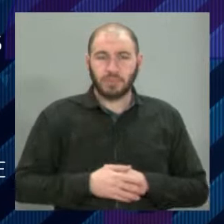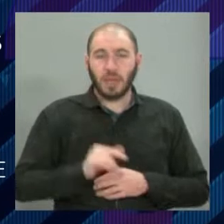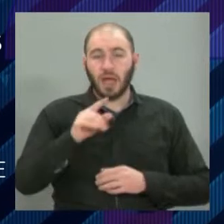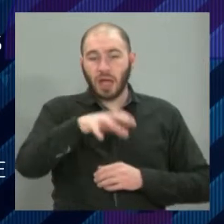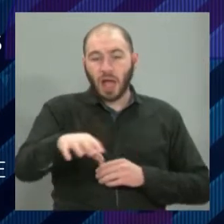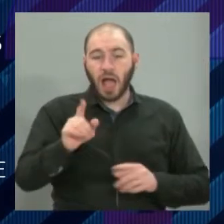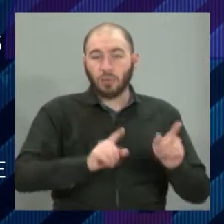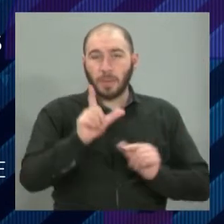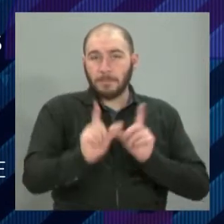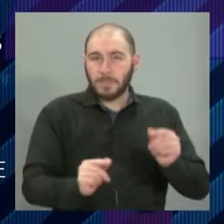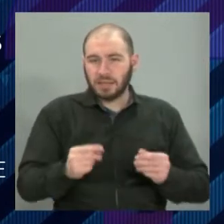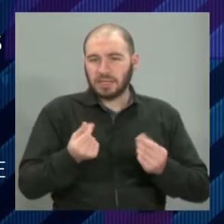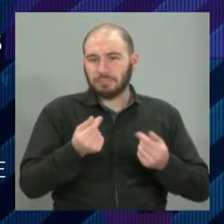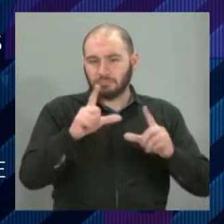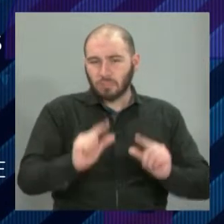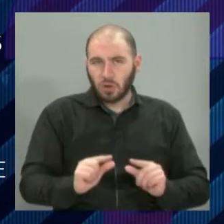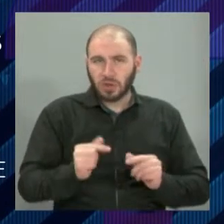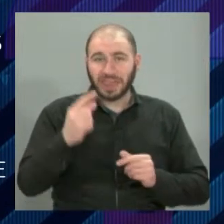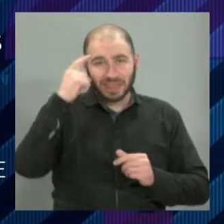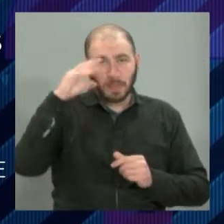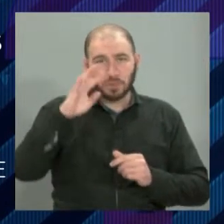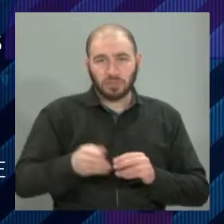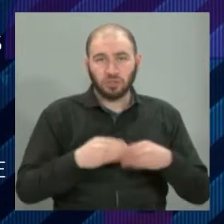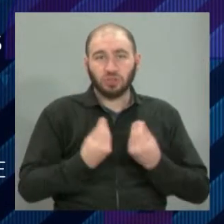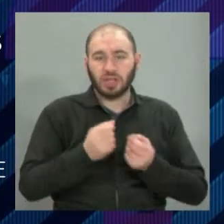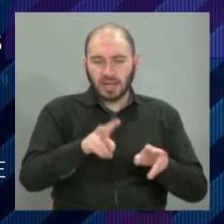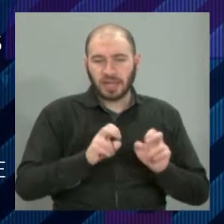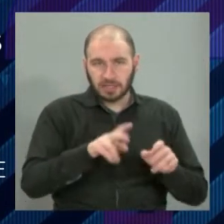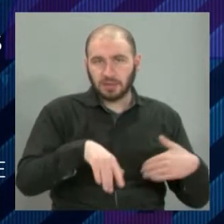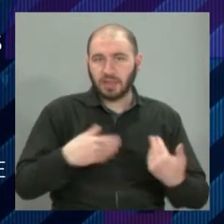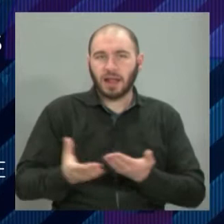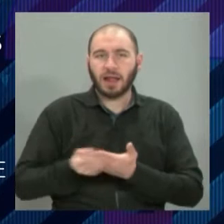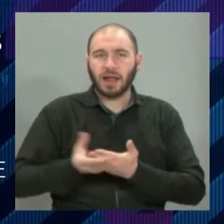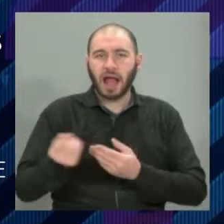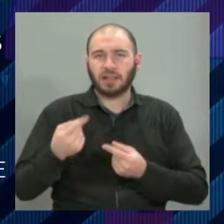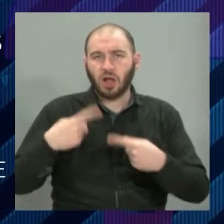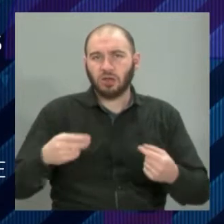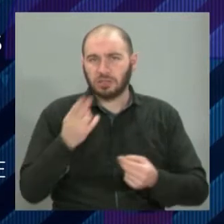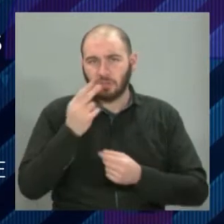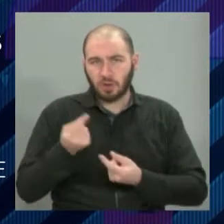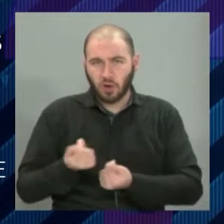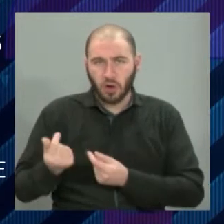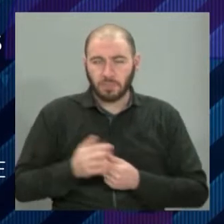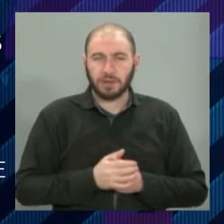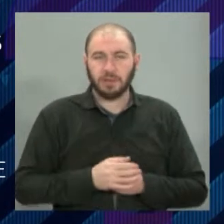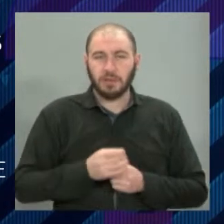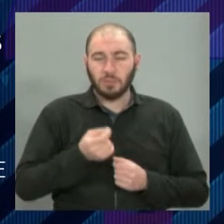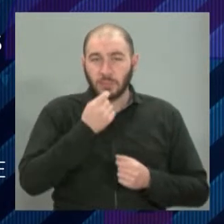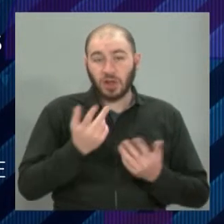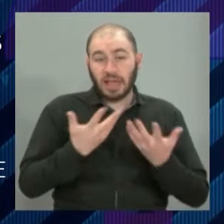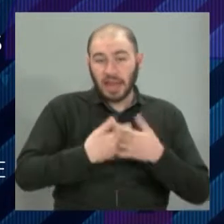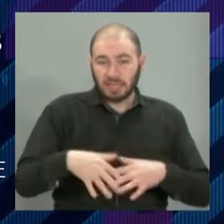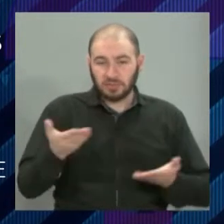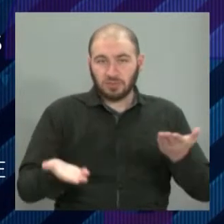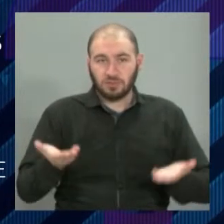algunos áreas de los países de ingresos bajos, más del 10% de los ingresos se gasta en comprar productos de tabaco. Si empecemos a ver la relación también